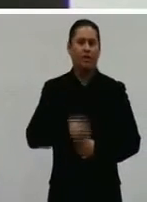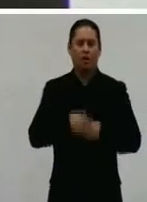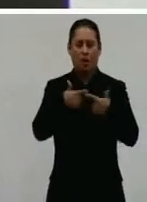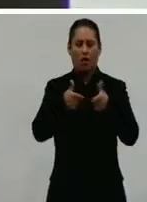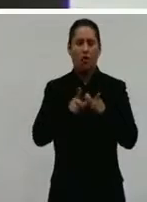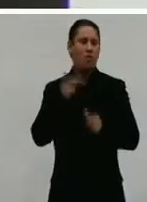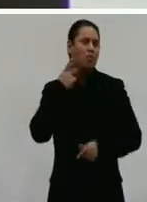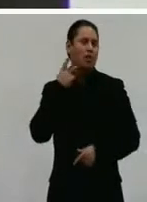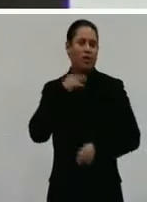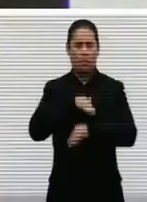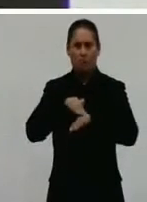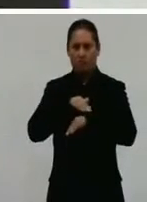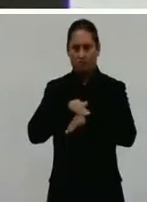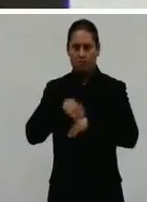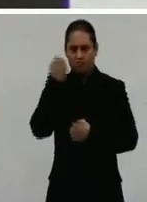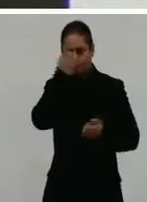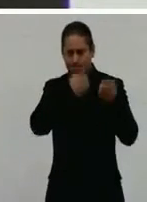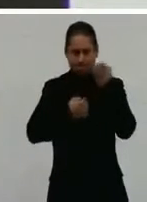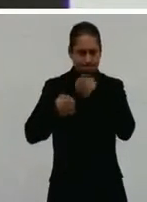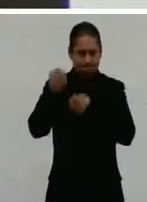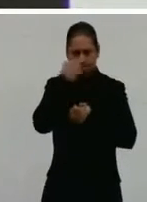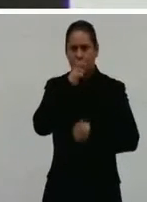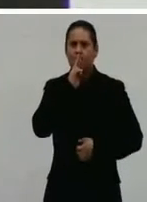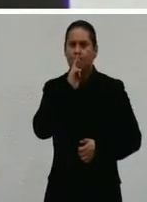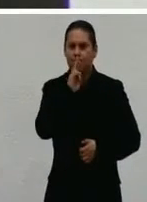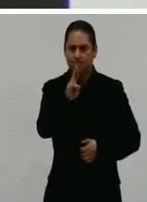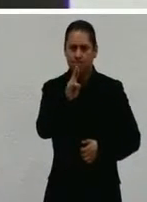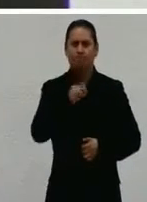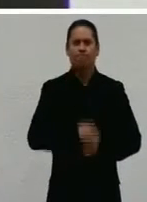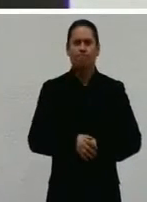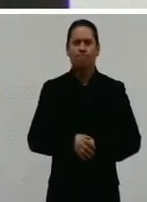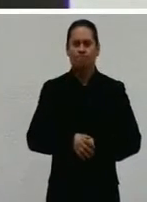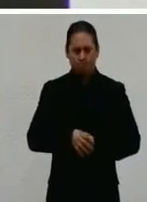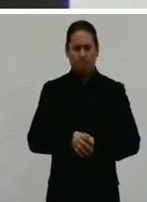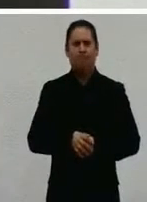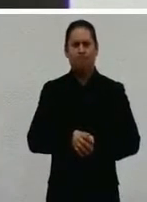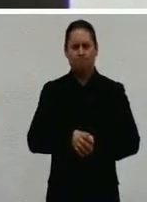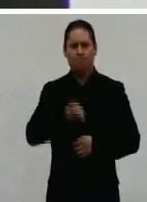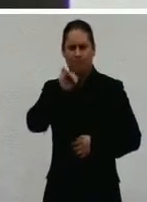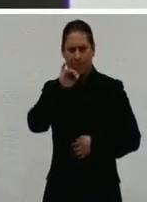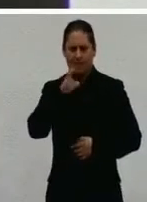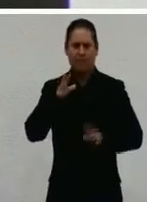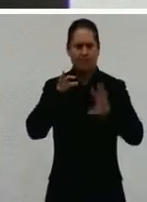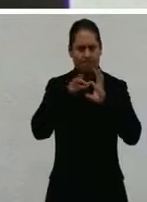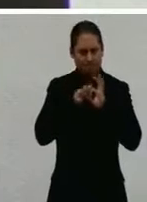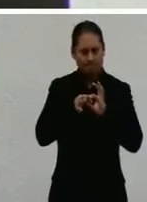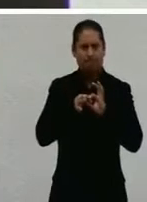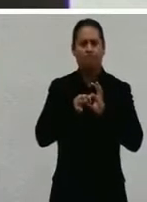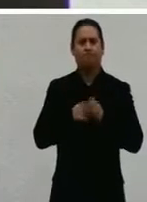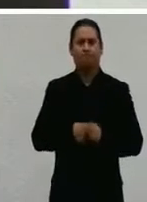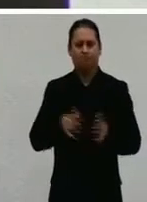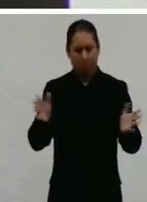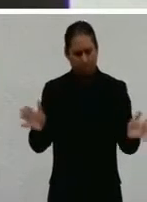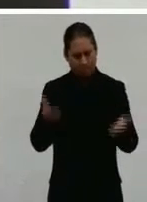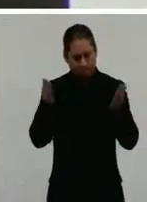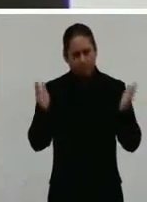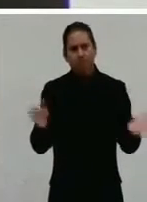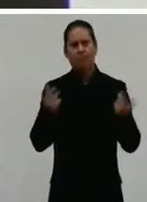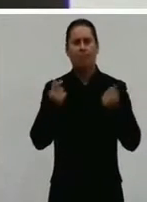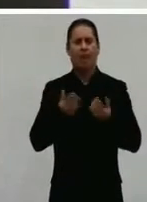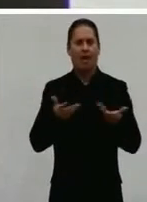partido hemos evaluado los resultados y coincidimos que debemos seguir impulsando el quehacer legislativo